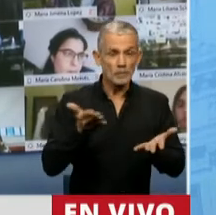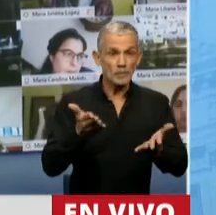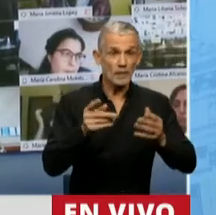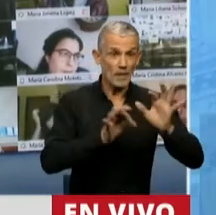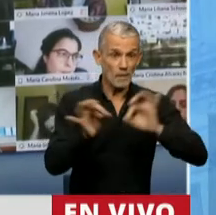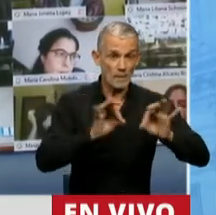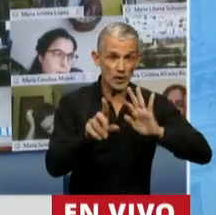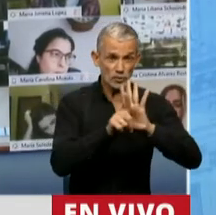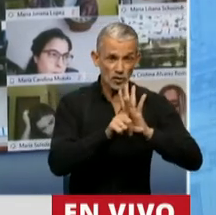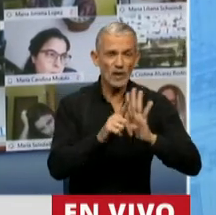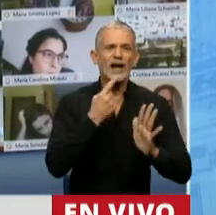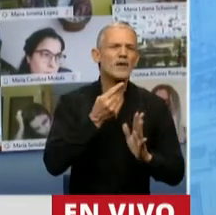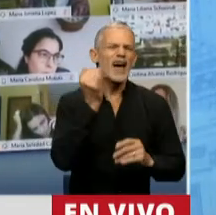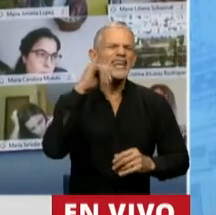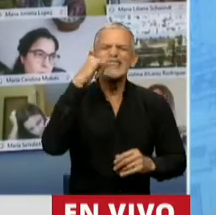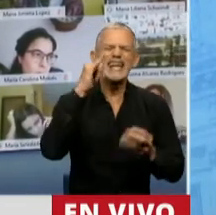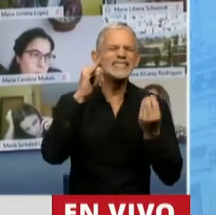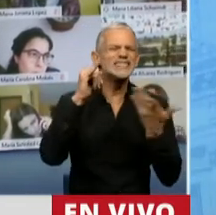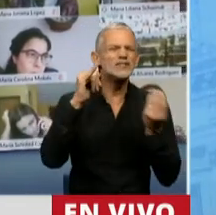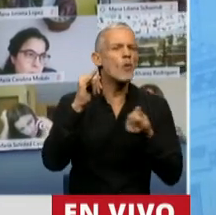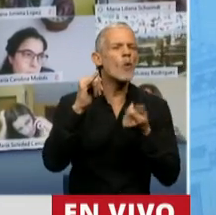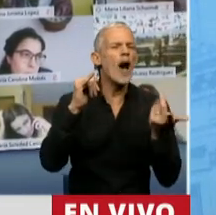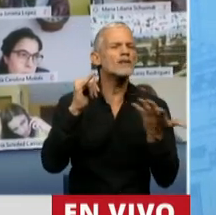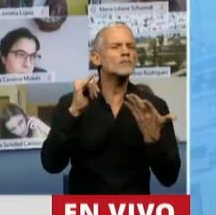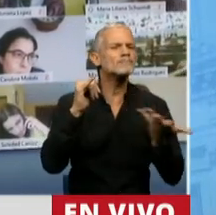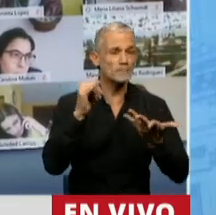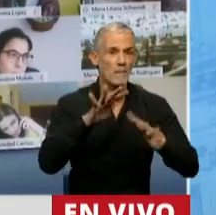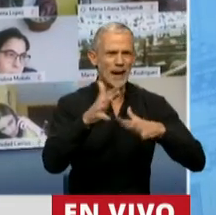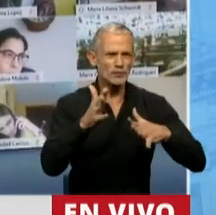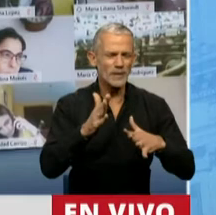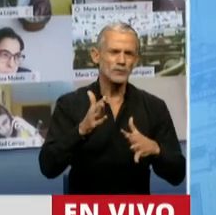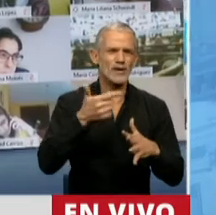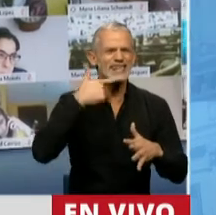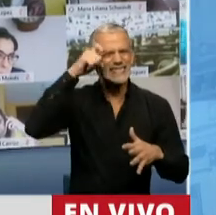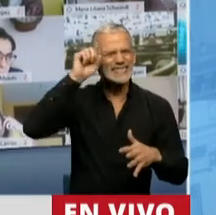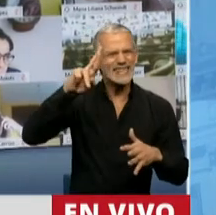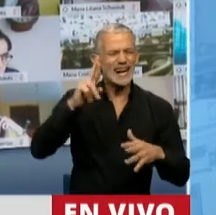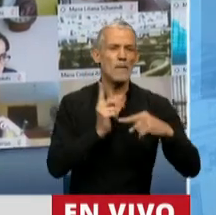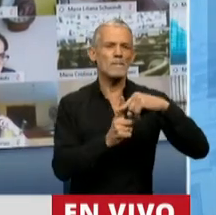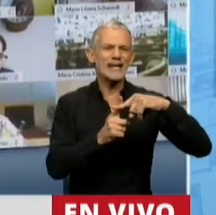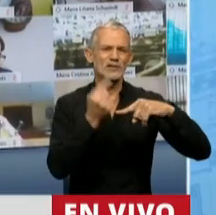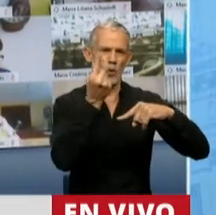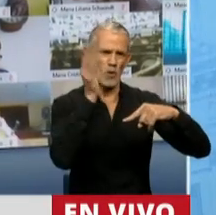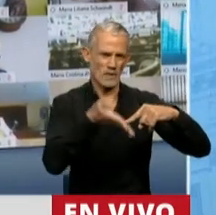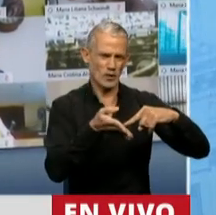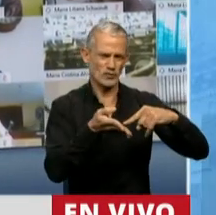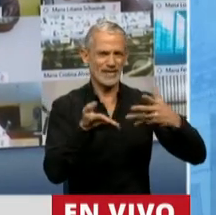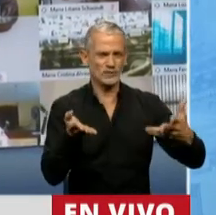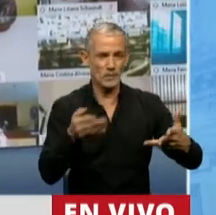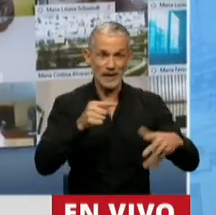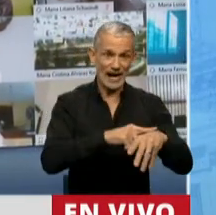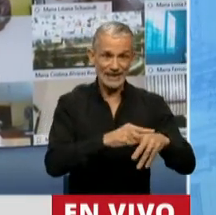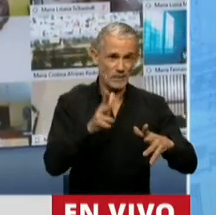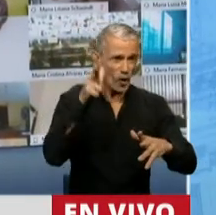El proyecto proponía una tasa de interés equivalente a CER más un punto para este tiempo